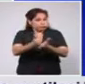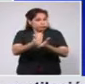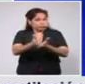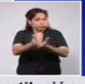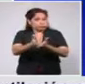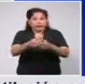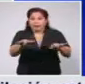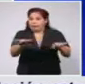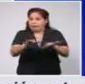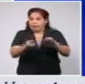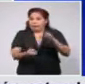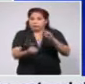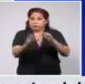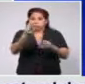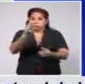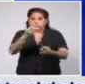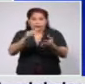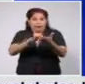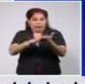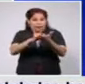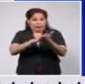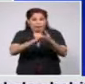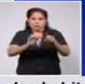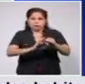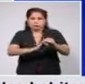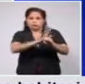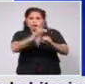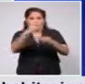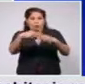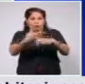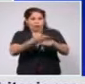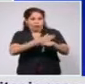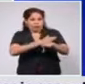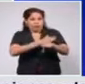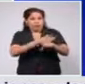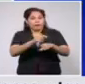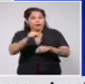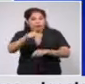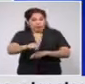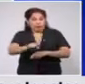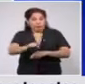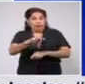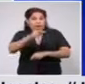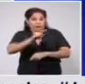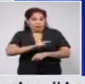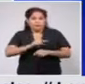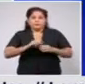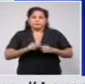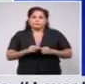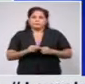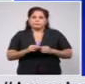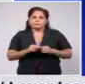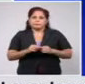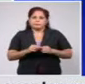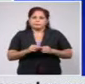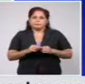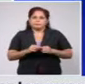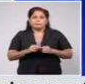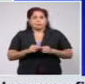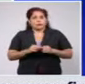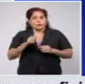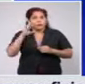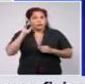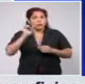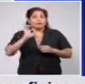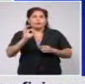ningún caso, no había diagnosticado casos en los 2 días anteriores, 2 casos ayer, pues evidencia que